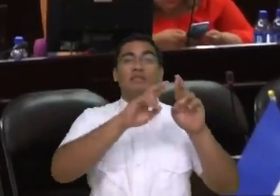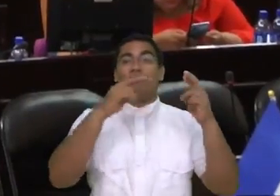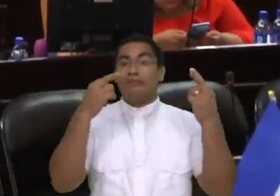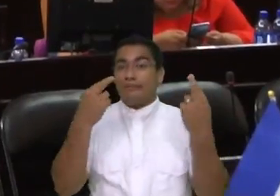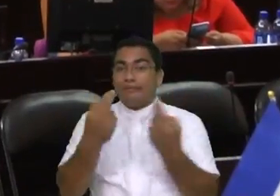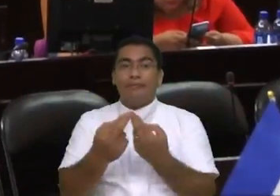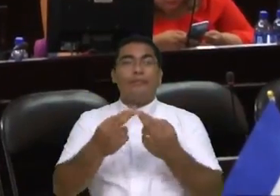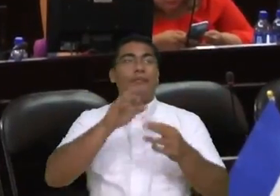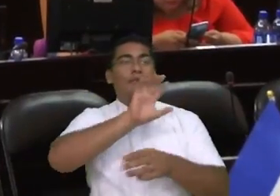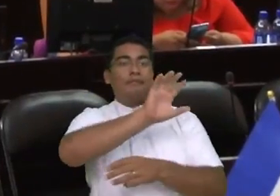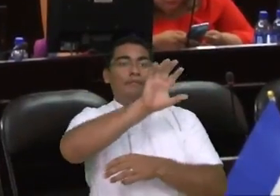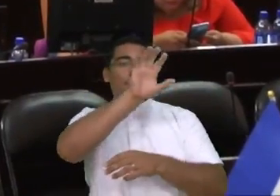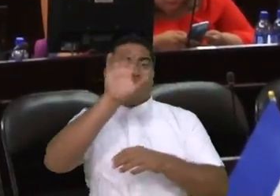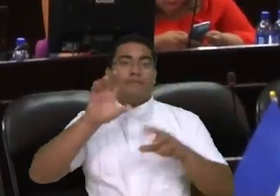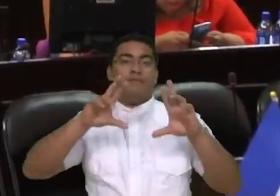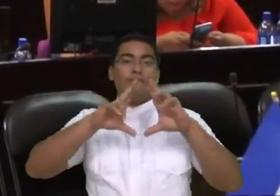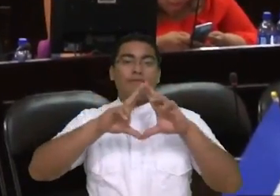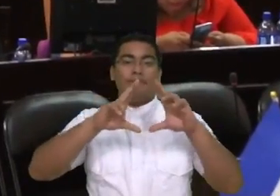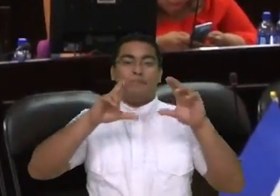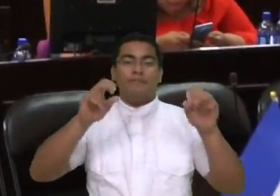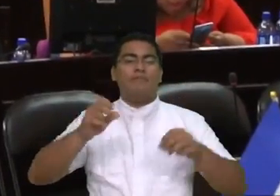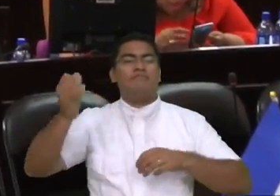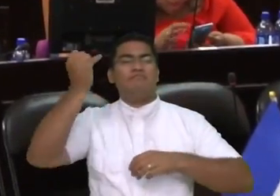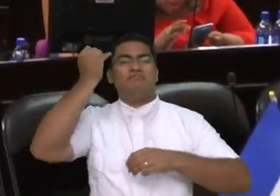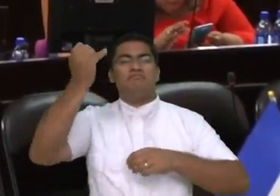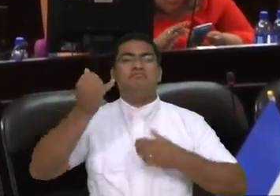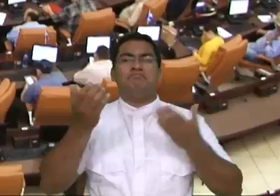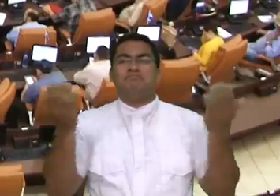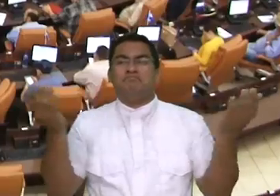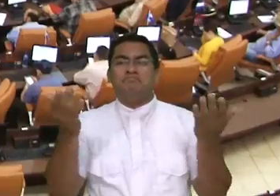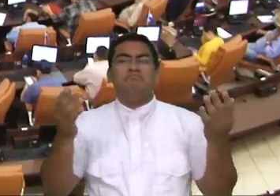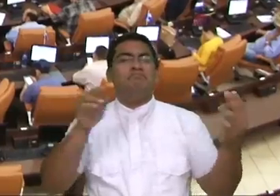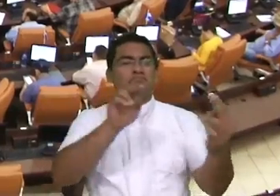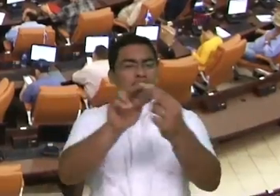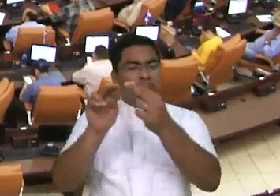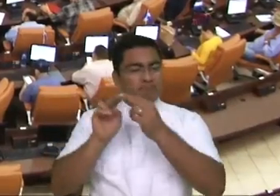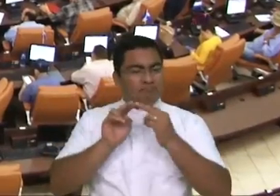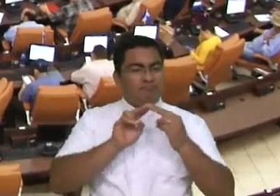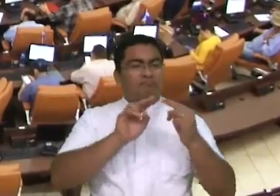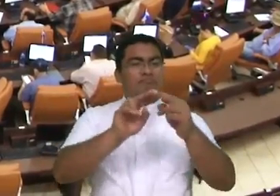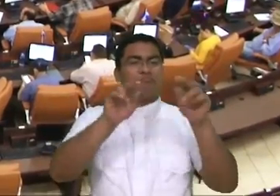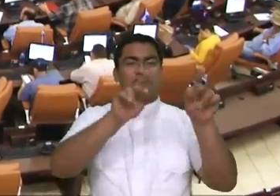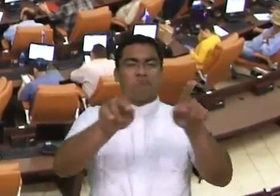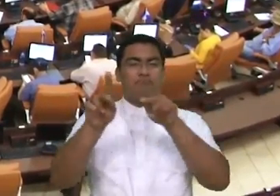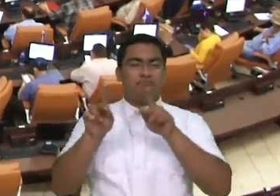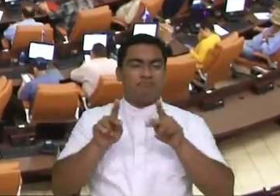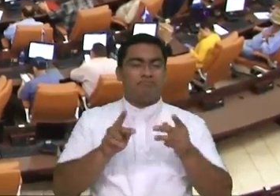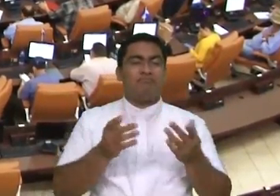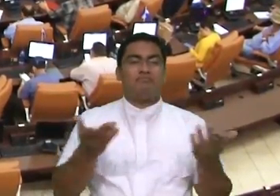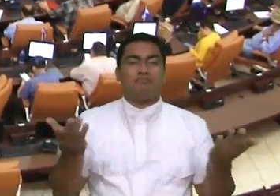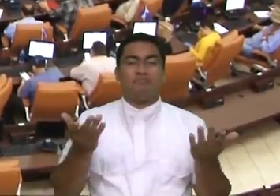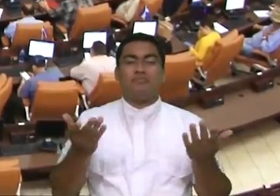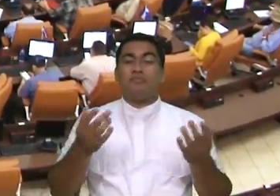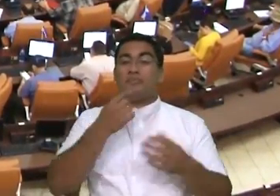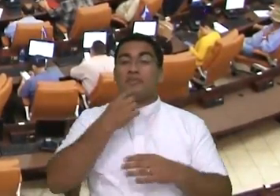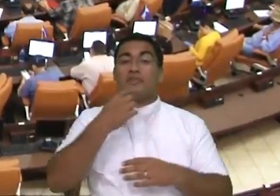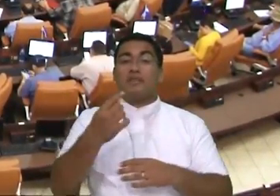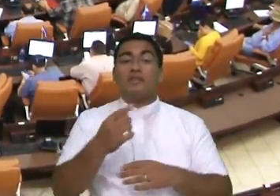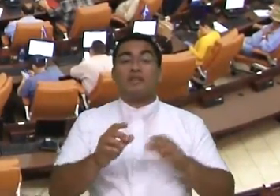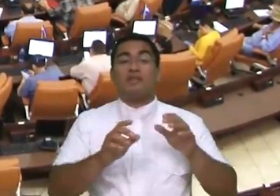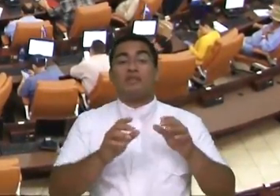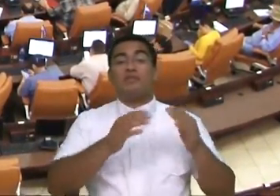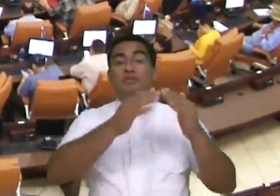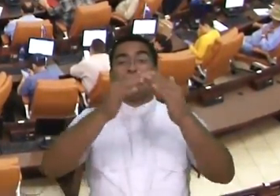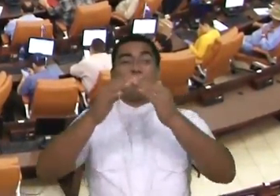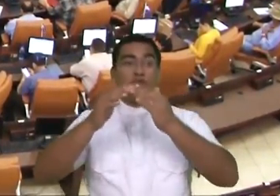diferentes departamentos de Nicaragua, con el propósito de mantener una comunicación más cercana con la ciudadanía. En esta ciudad del occidente